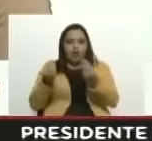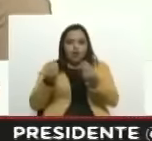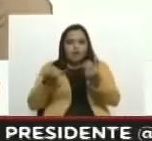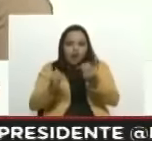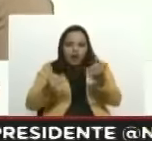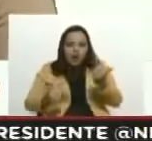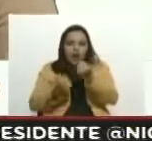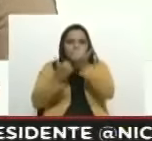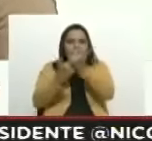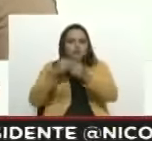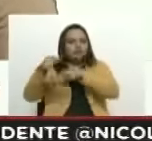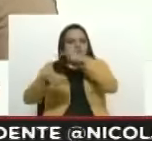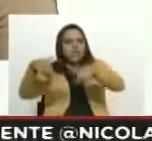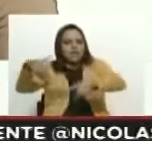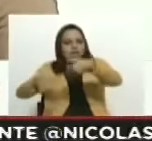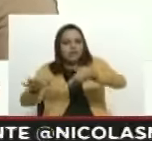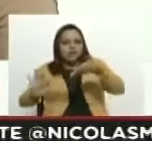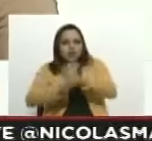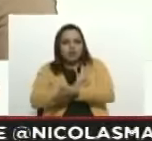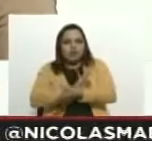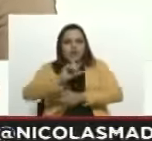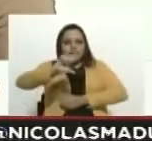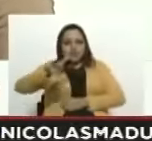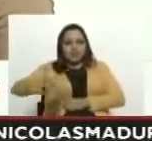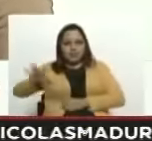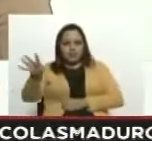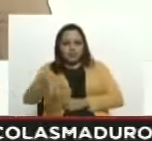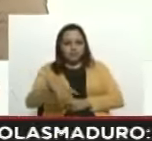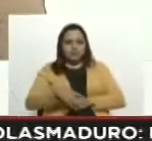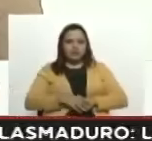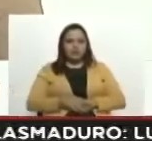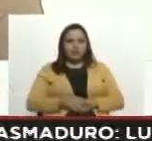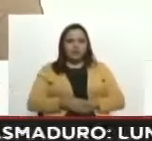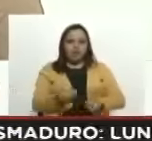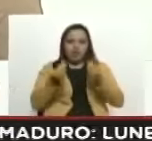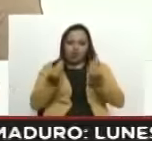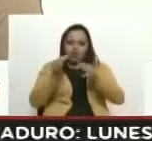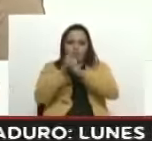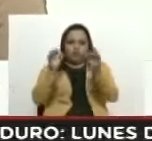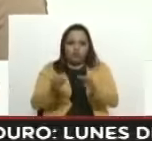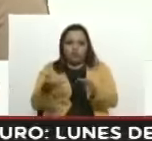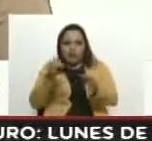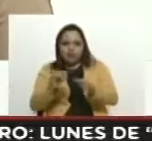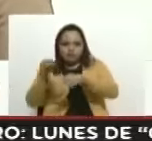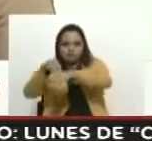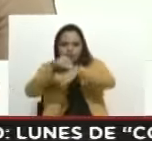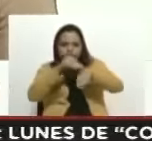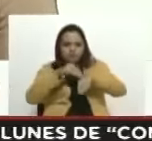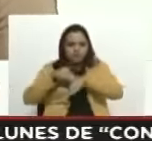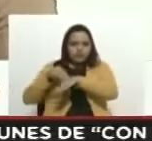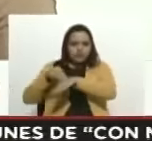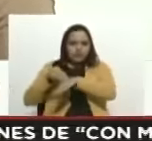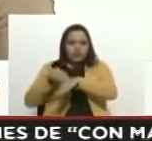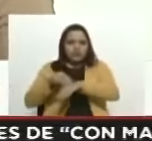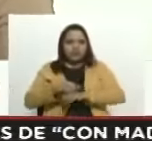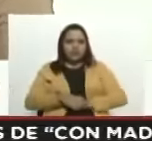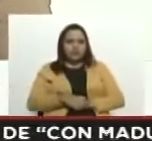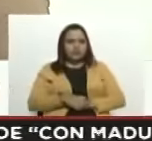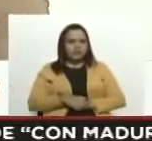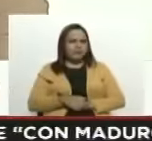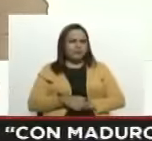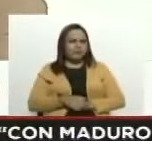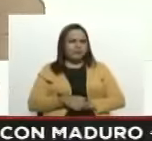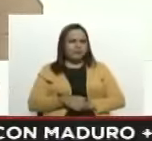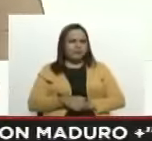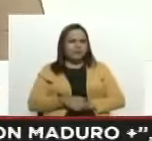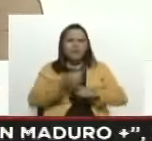los comicios sobre el territorio Esequibo? ¿De qué manera se convocará y se sumará voluntades pese a las